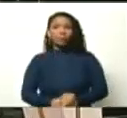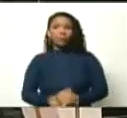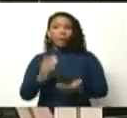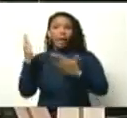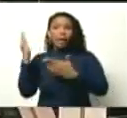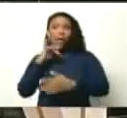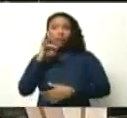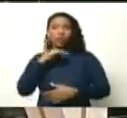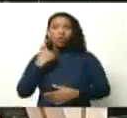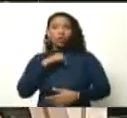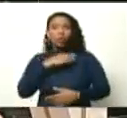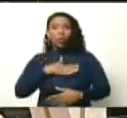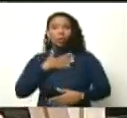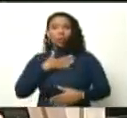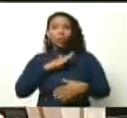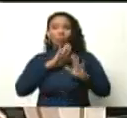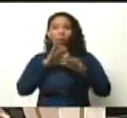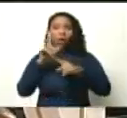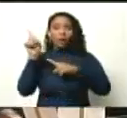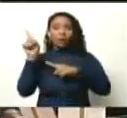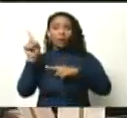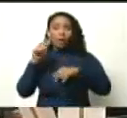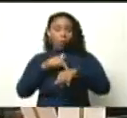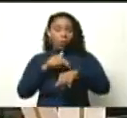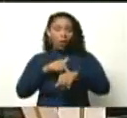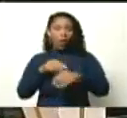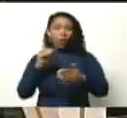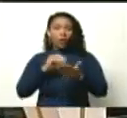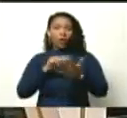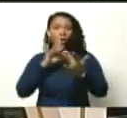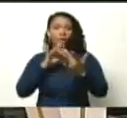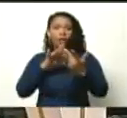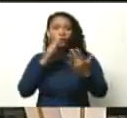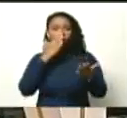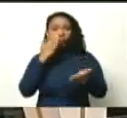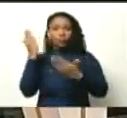información que nosotros podemos aportar a esta hora y con ella retornamos el contacto.